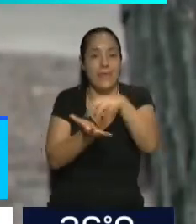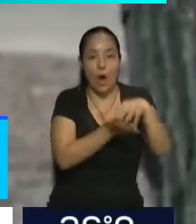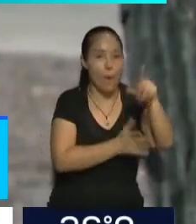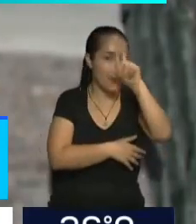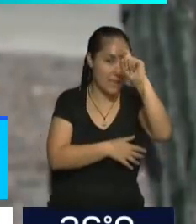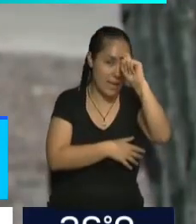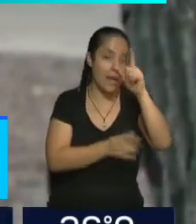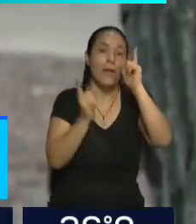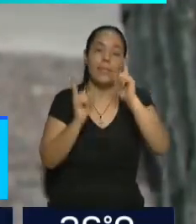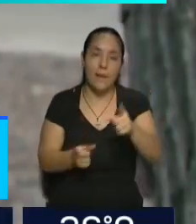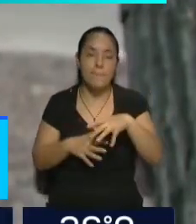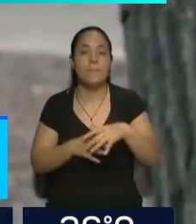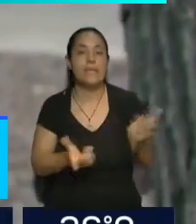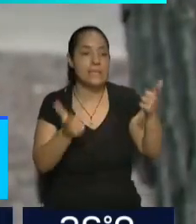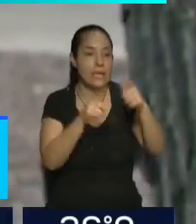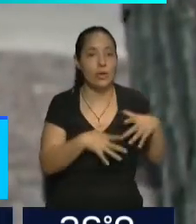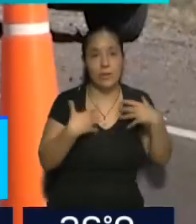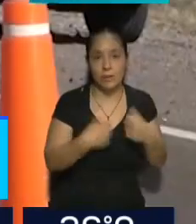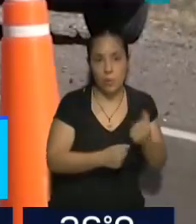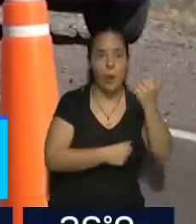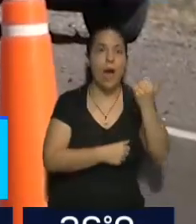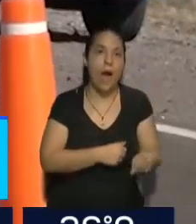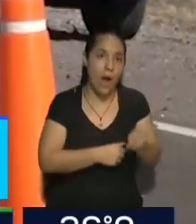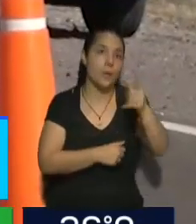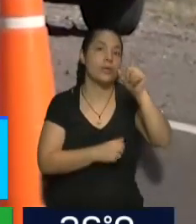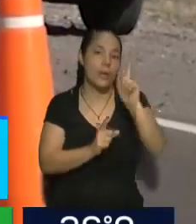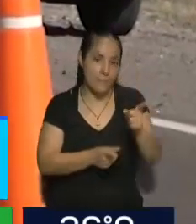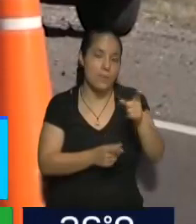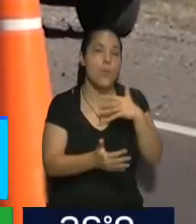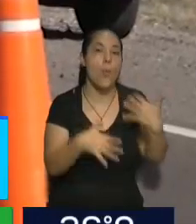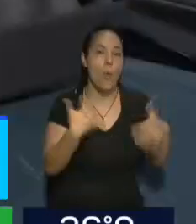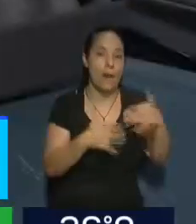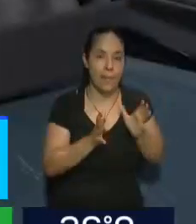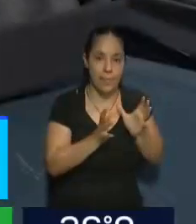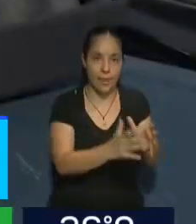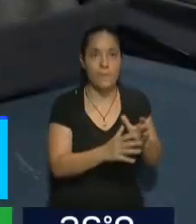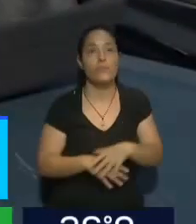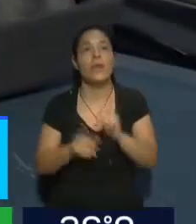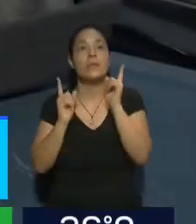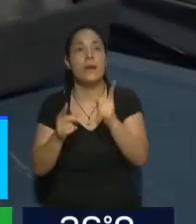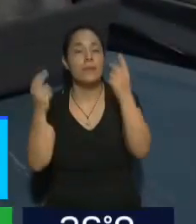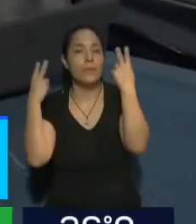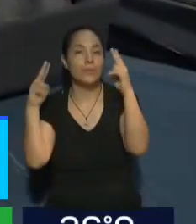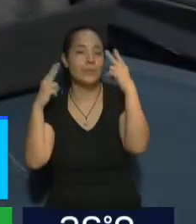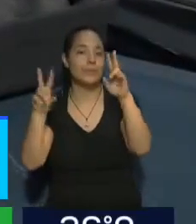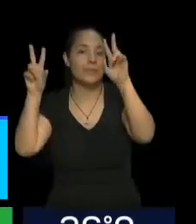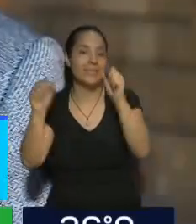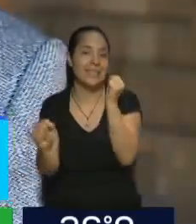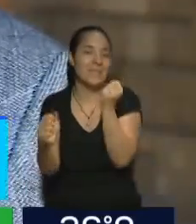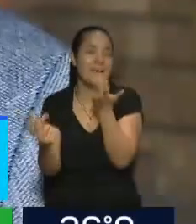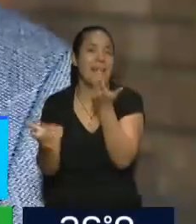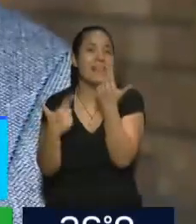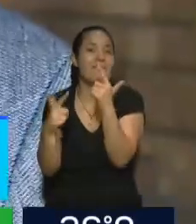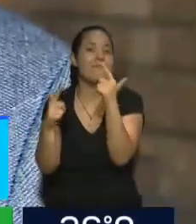y también los centros de salud que habitualmente tienen guardia. Otra costumbre es la recreación en espejos de agua durante el 25 de diciembre.